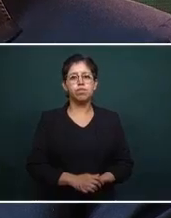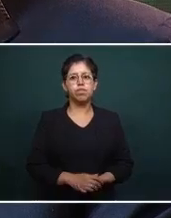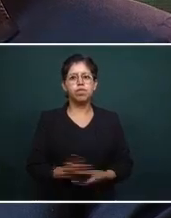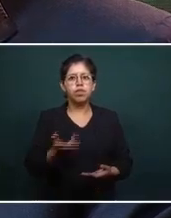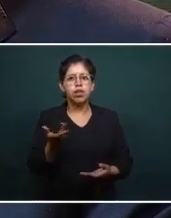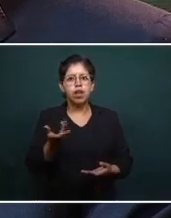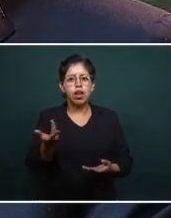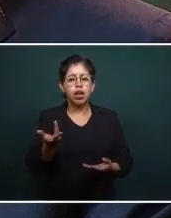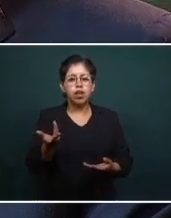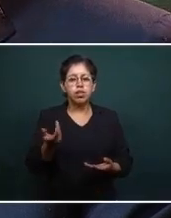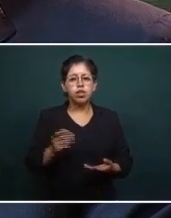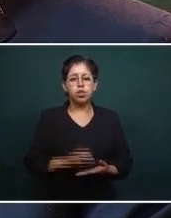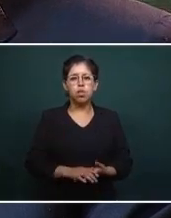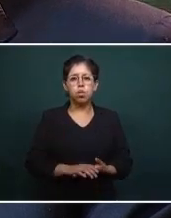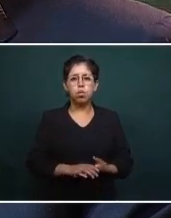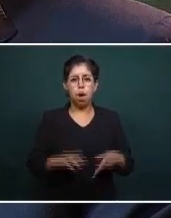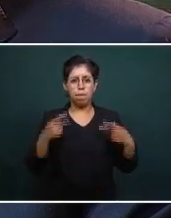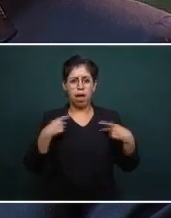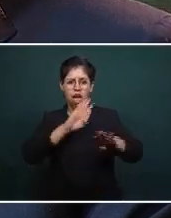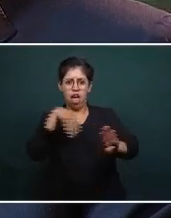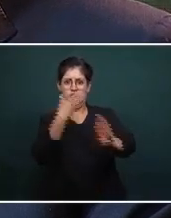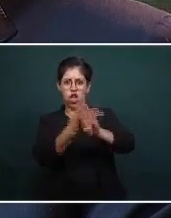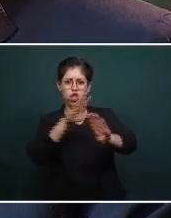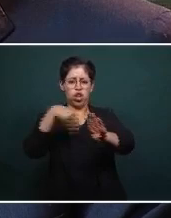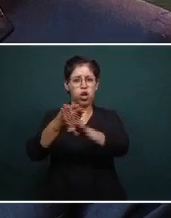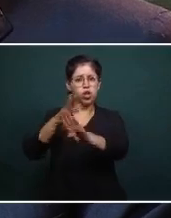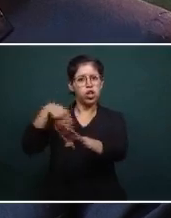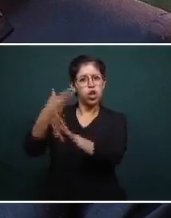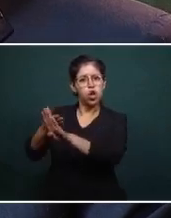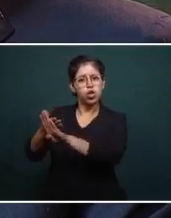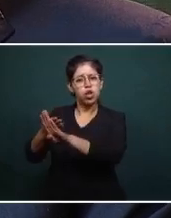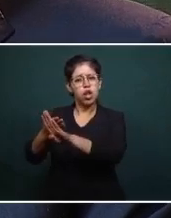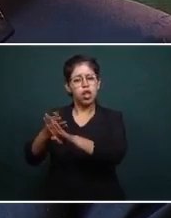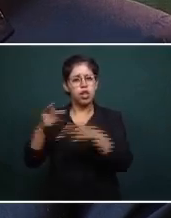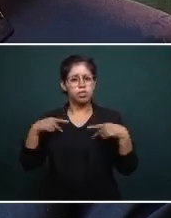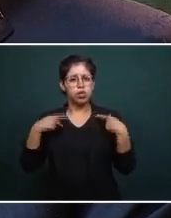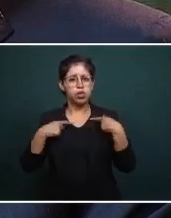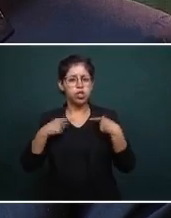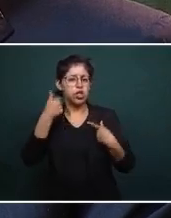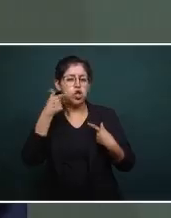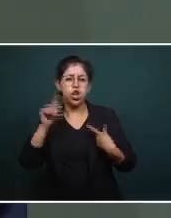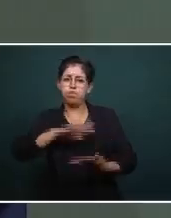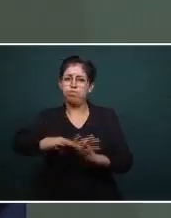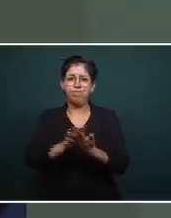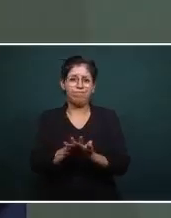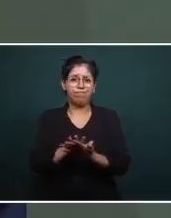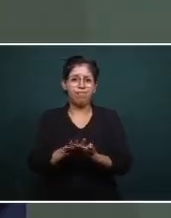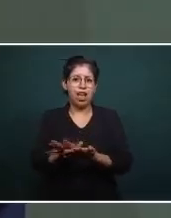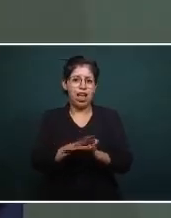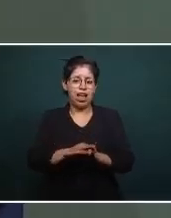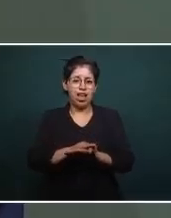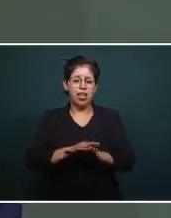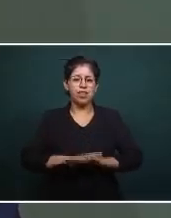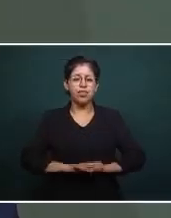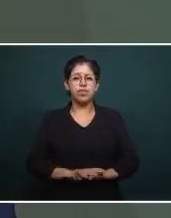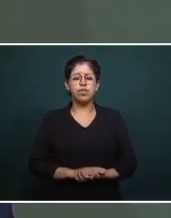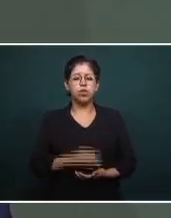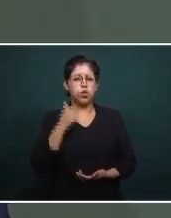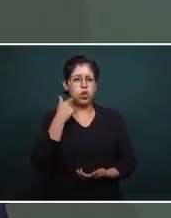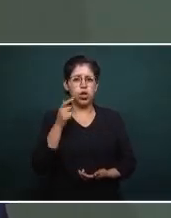campañas xenofóbicas. No queremos eso. Acabo de ver una encuesta